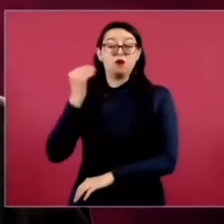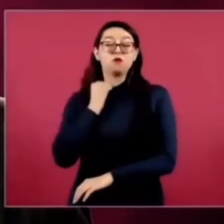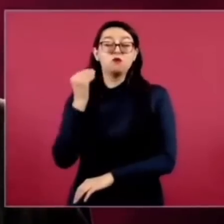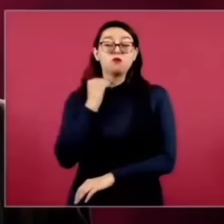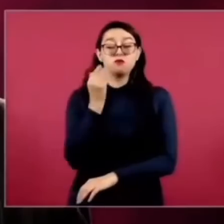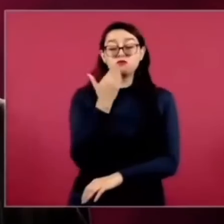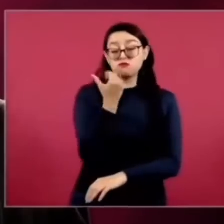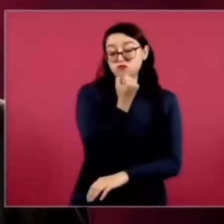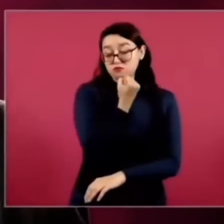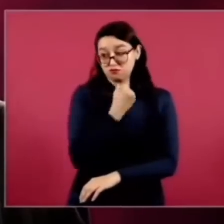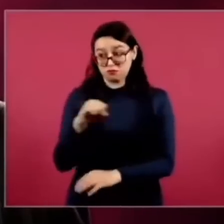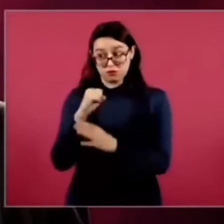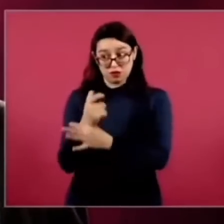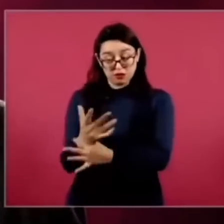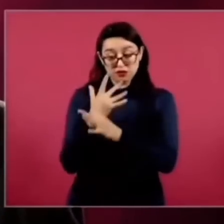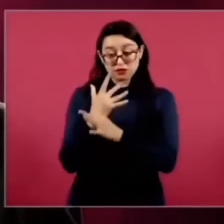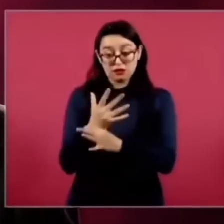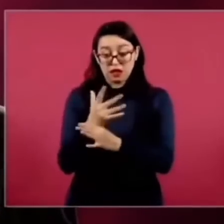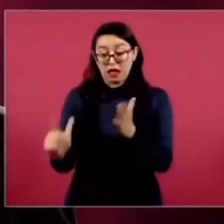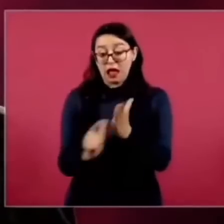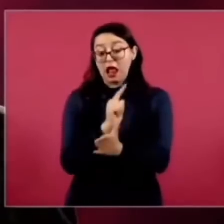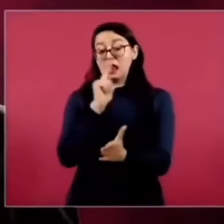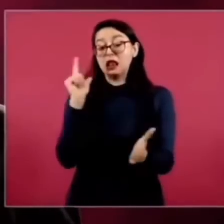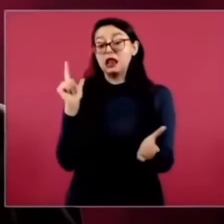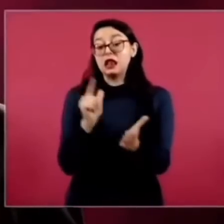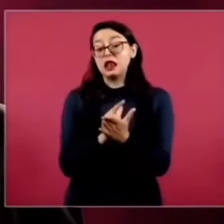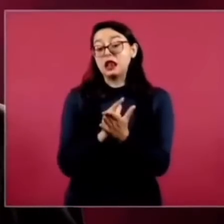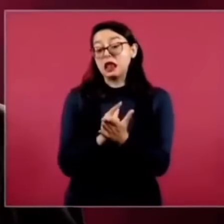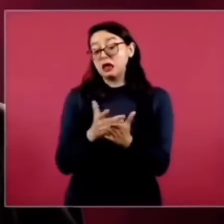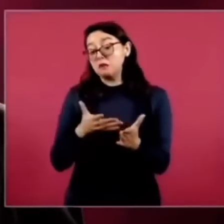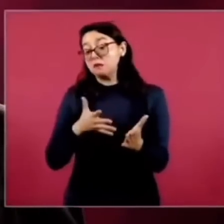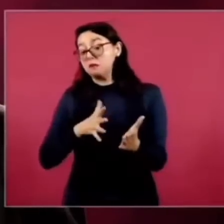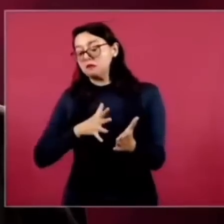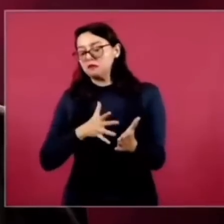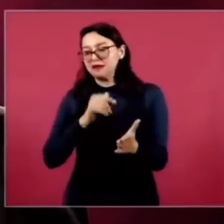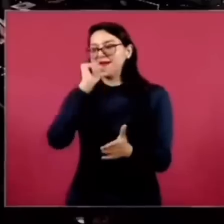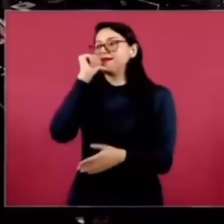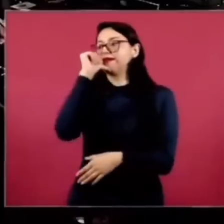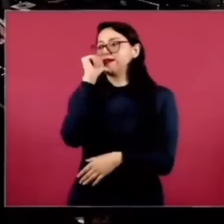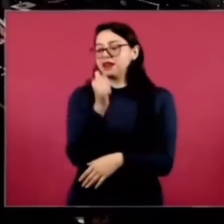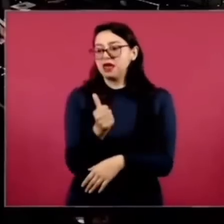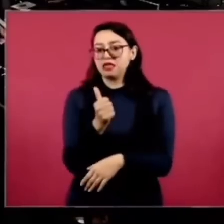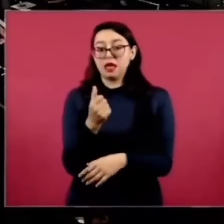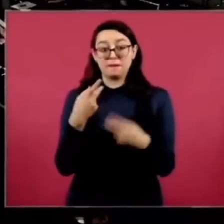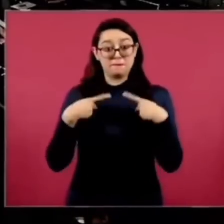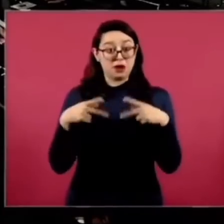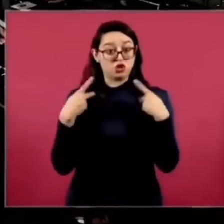Por encima de la ley, nadie. Y esto aplica para todos.